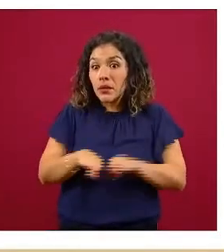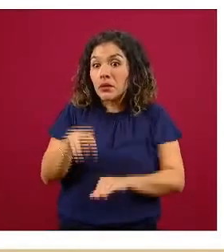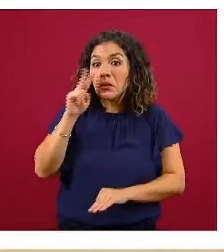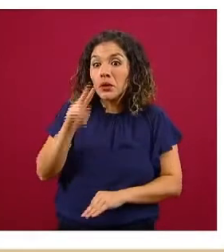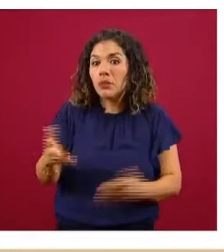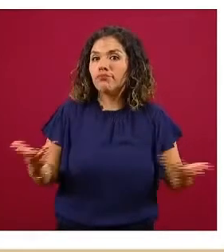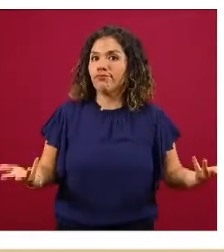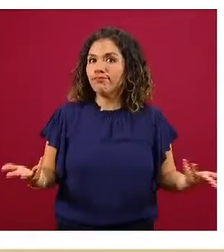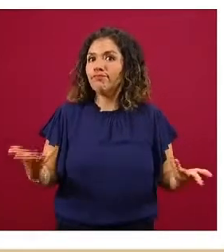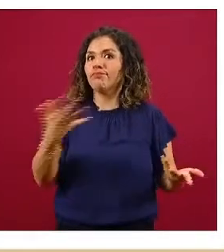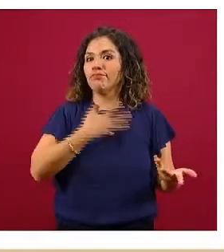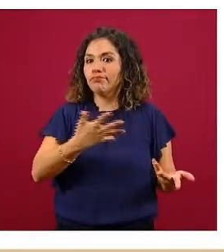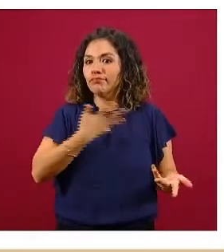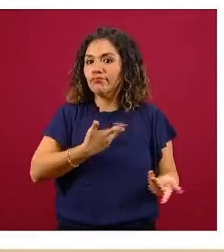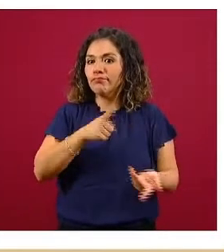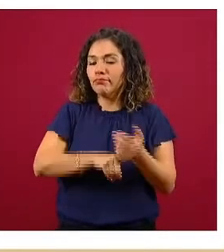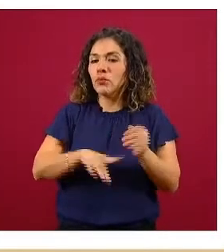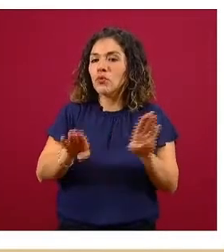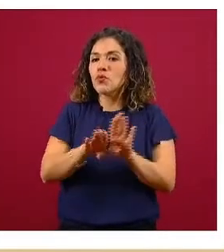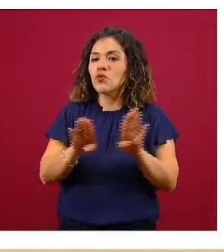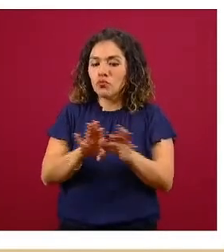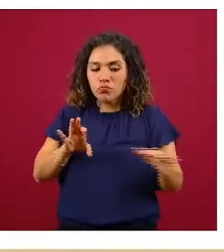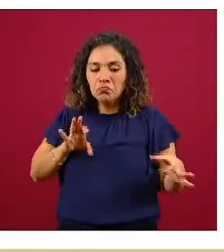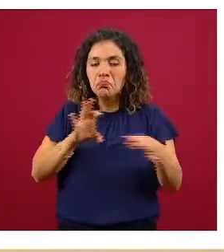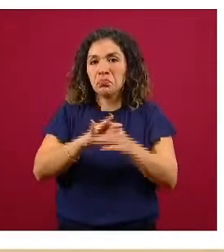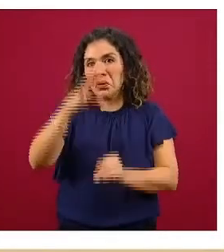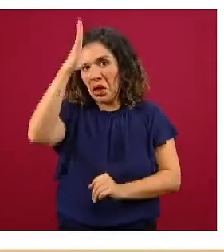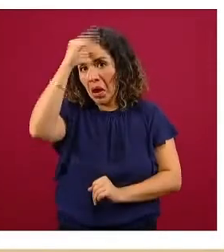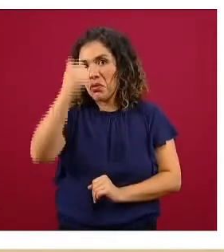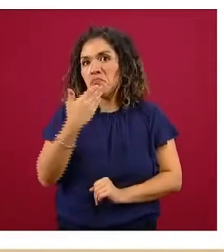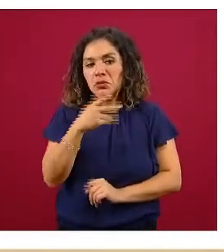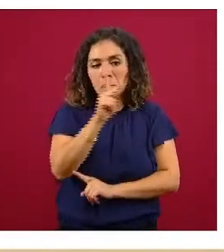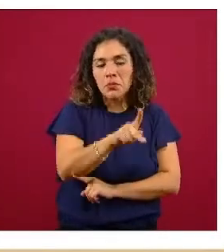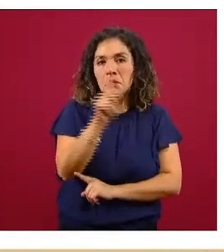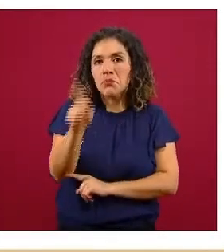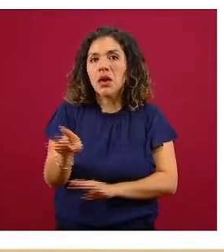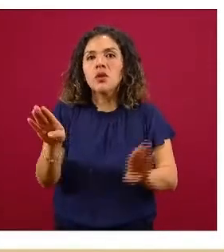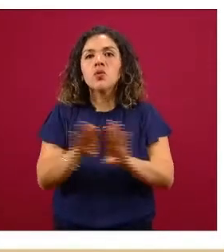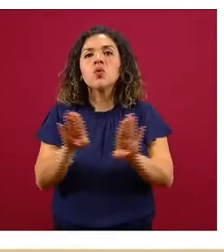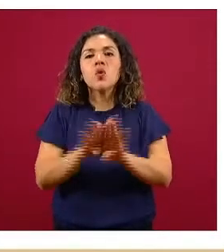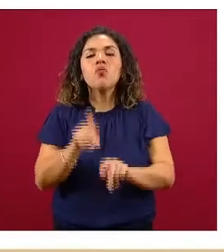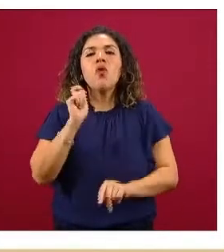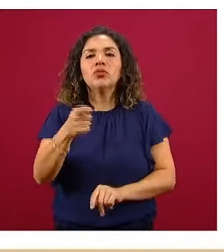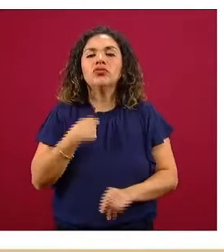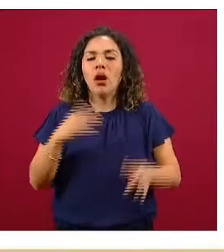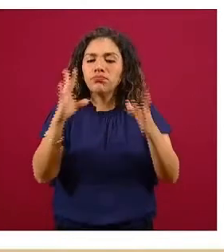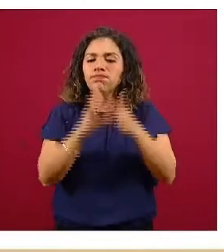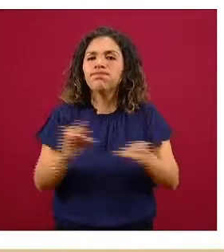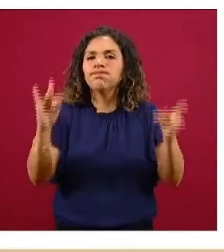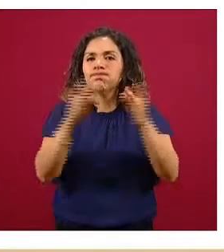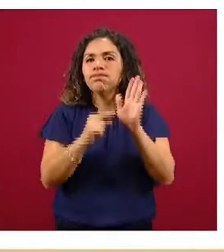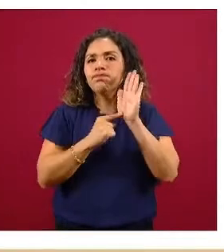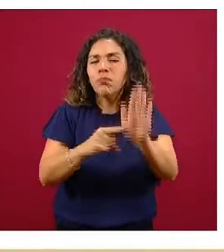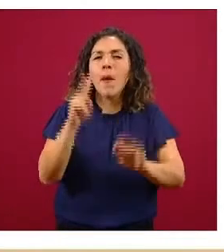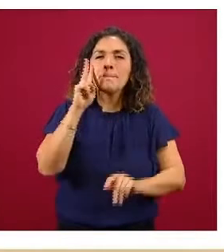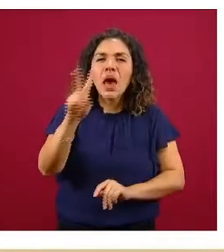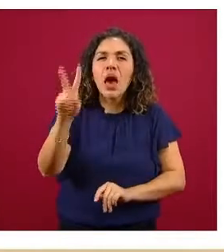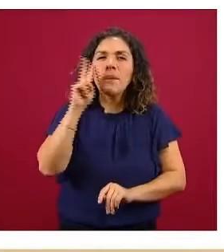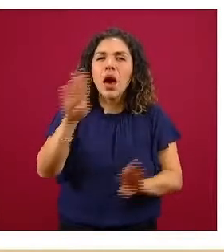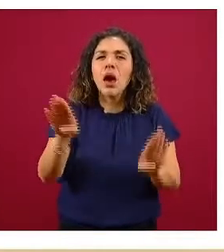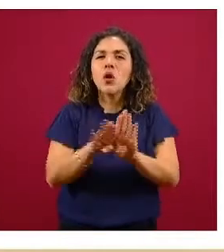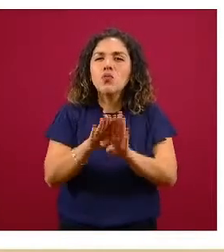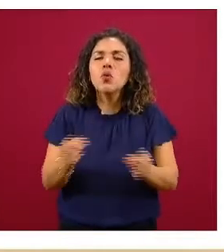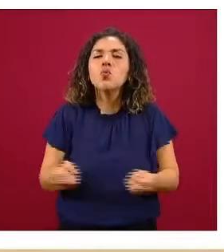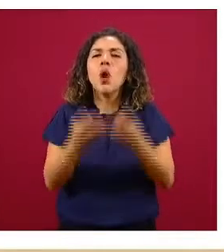de alguna manera también tiene una congruencia y correlaciona con lo que hemos estado viendo en la carga de